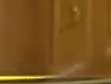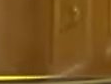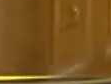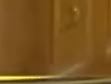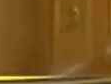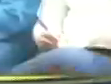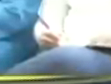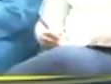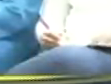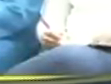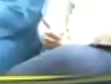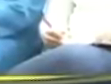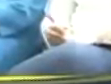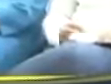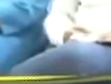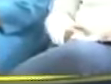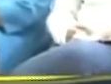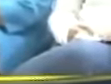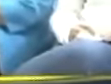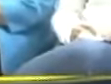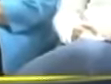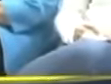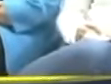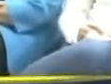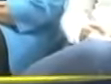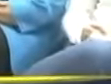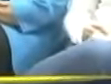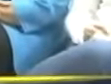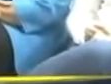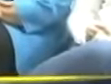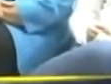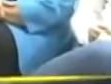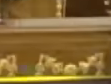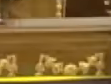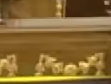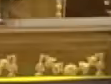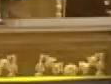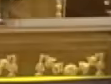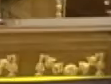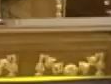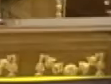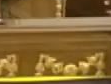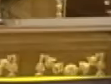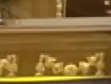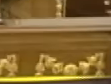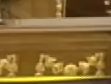paralela, un defensor paralelo, la estrategia del Estado paralelo.